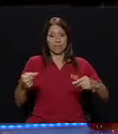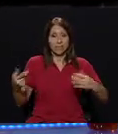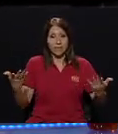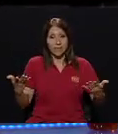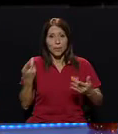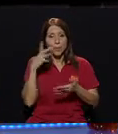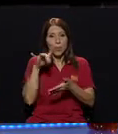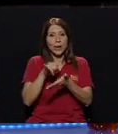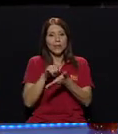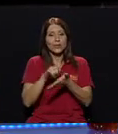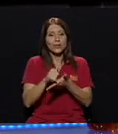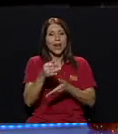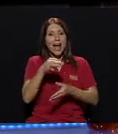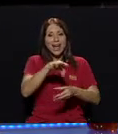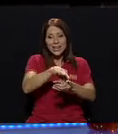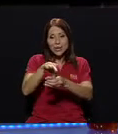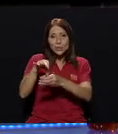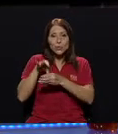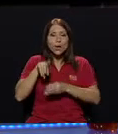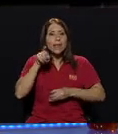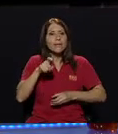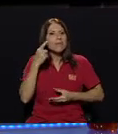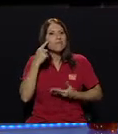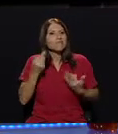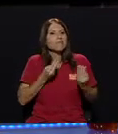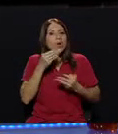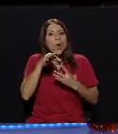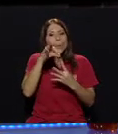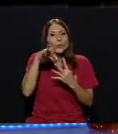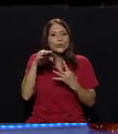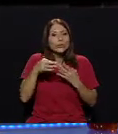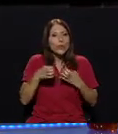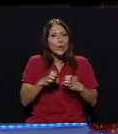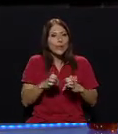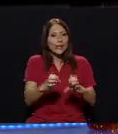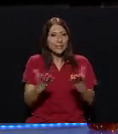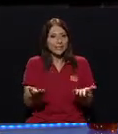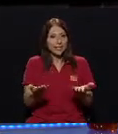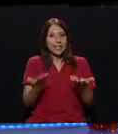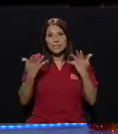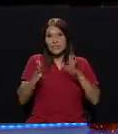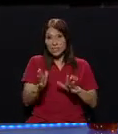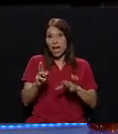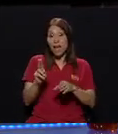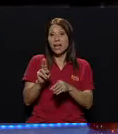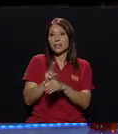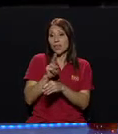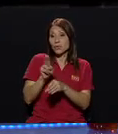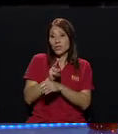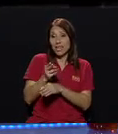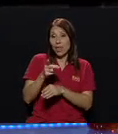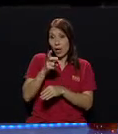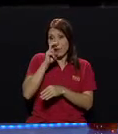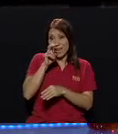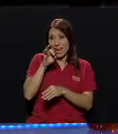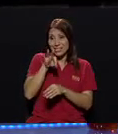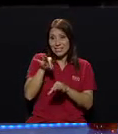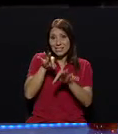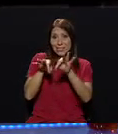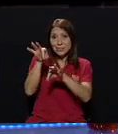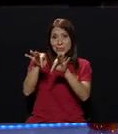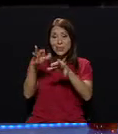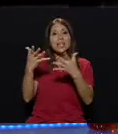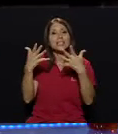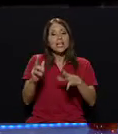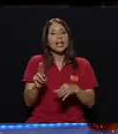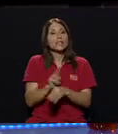¿verdad? Por eso es que la agricultura tiene que ir buscando alternativas, y ya se están dando, por ejemplo, en algunos cultivos donde se ha usado abejas para polinizar,